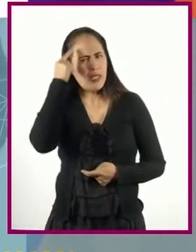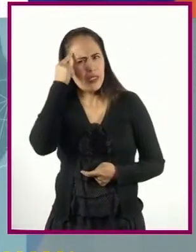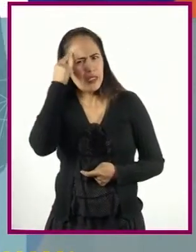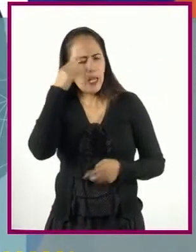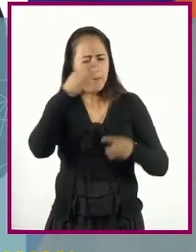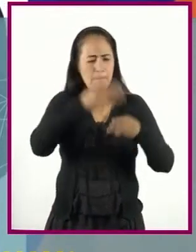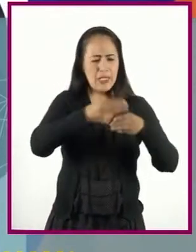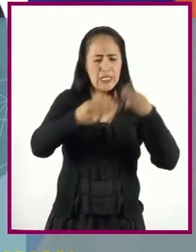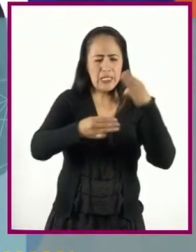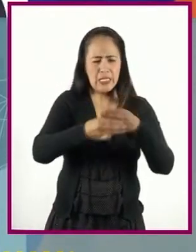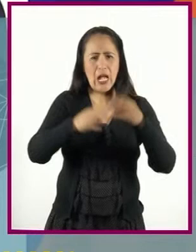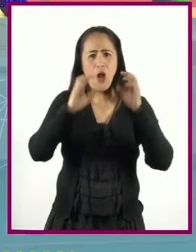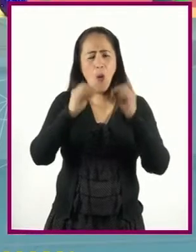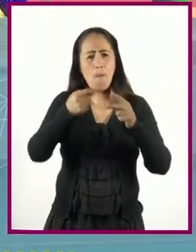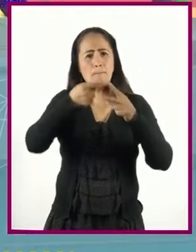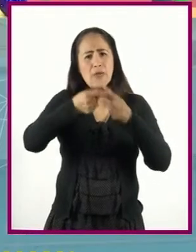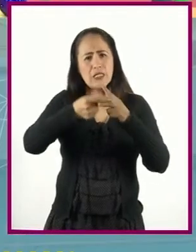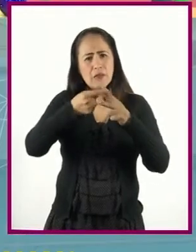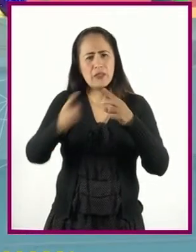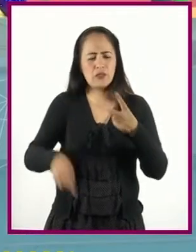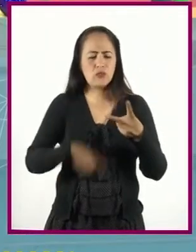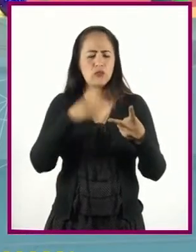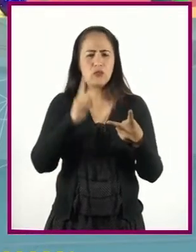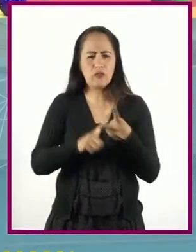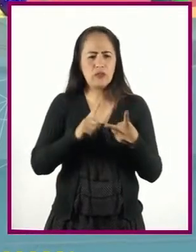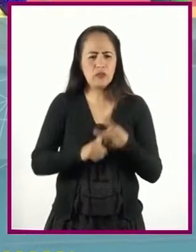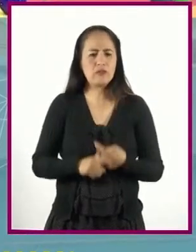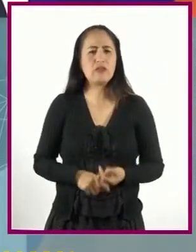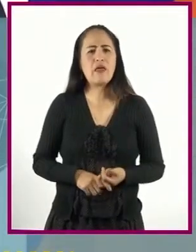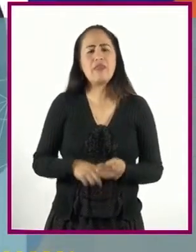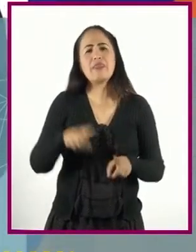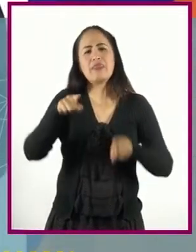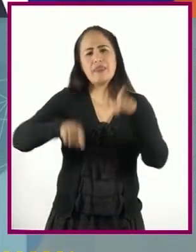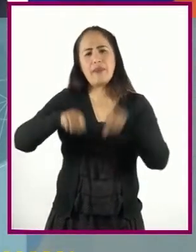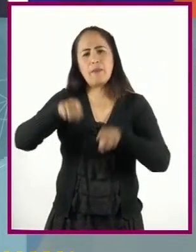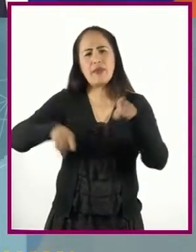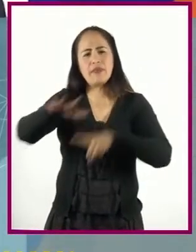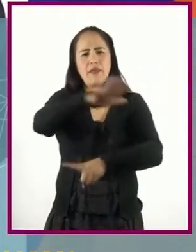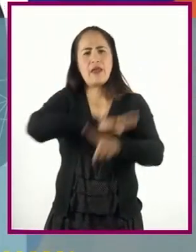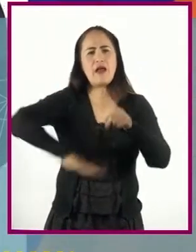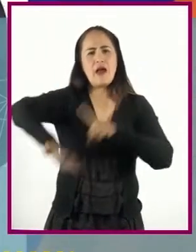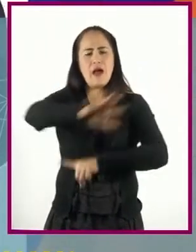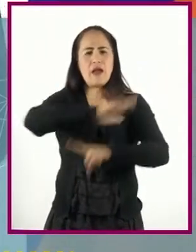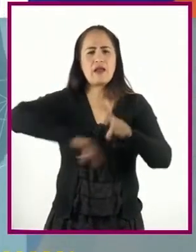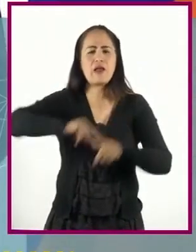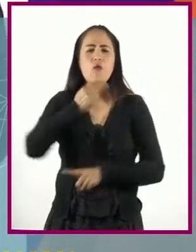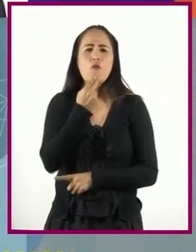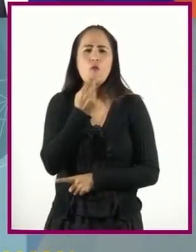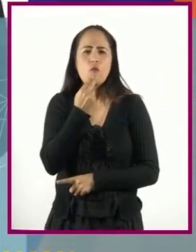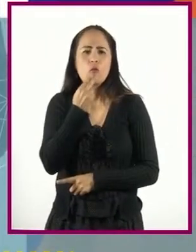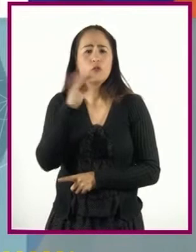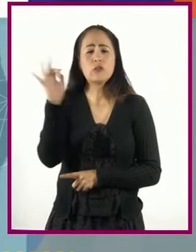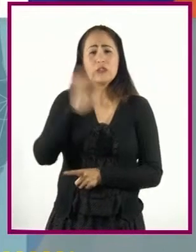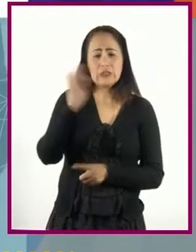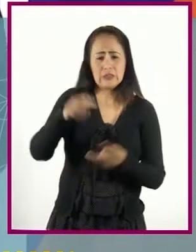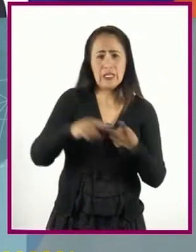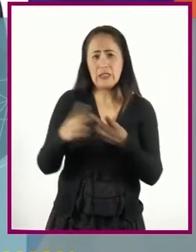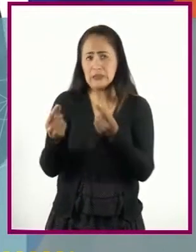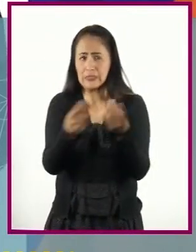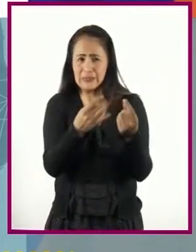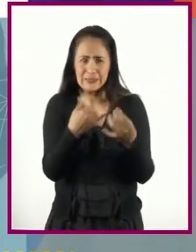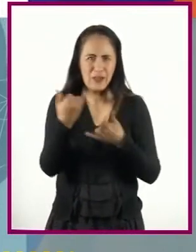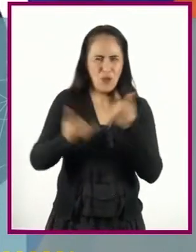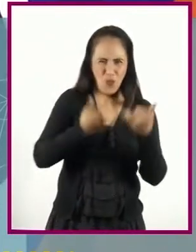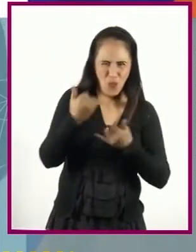materiales o matemáticos. Número 2. De acuerdo con su contexto, es decir, el uso que se les da, pueden ser a su vez didácticos, como